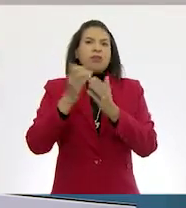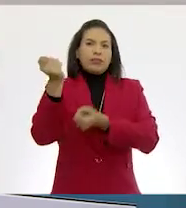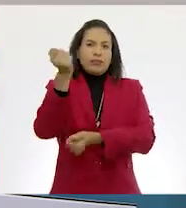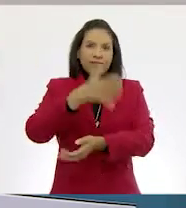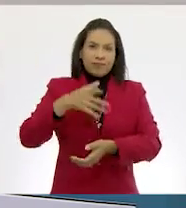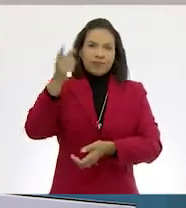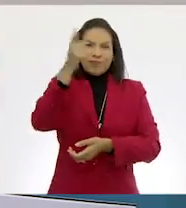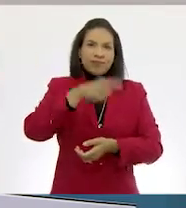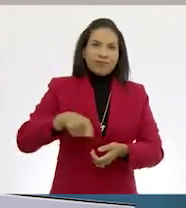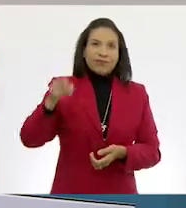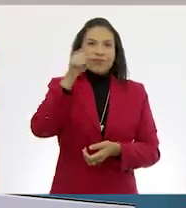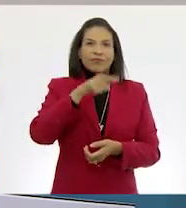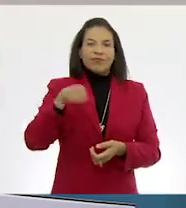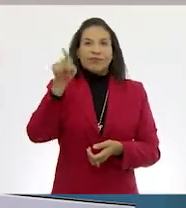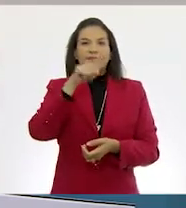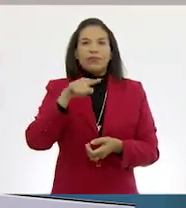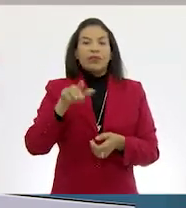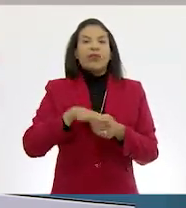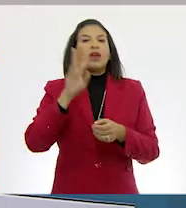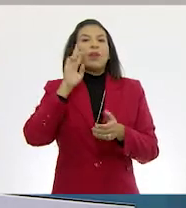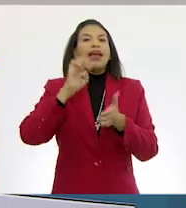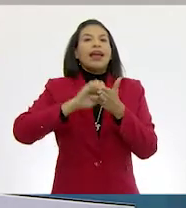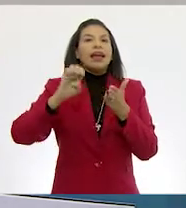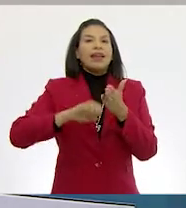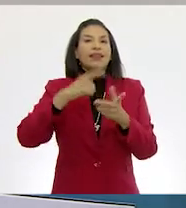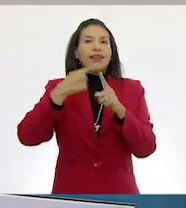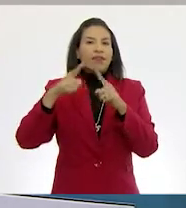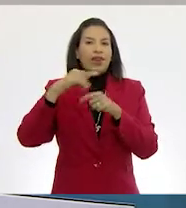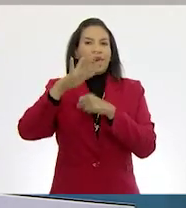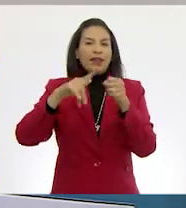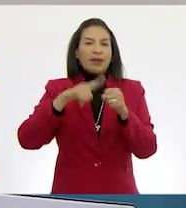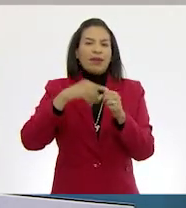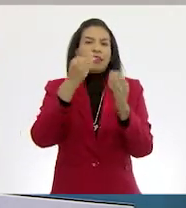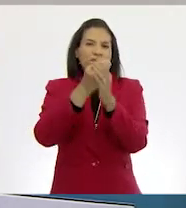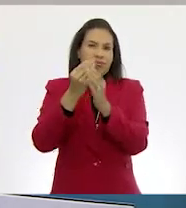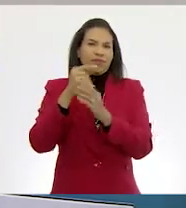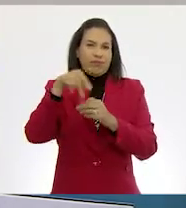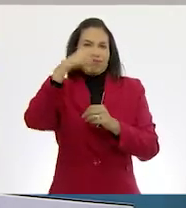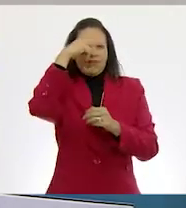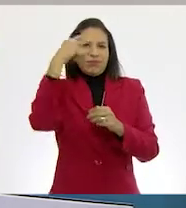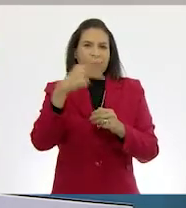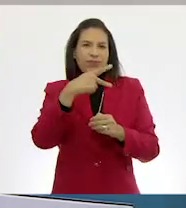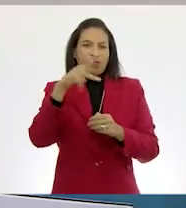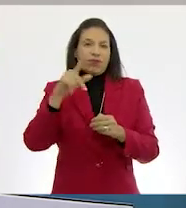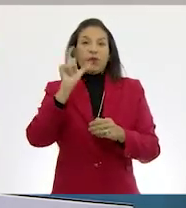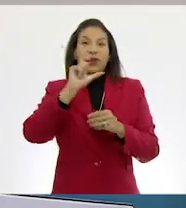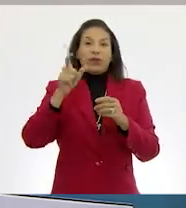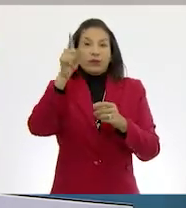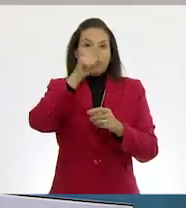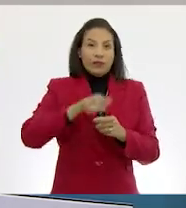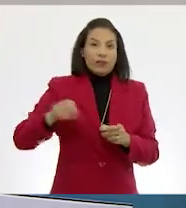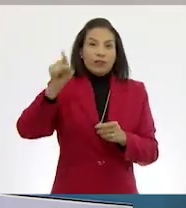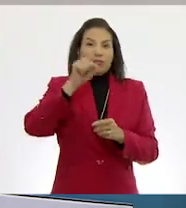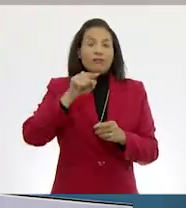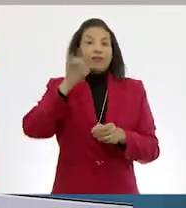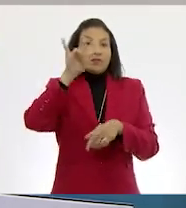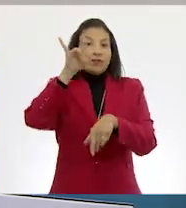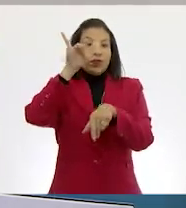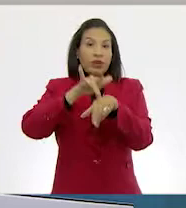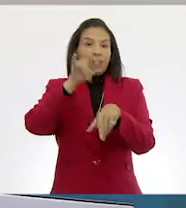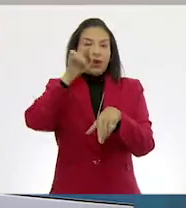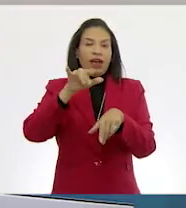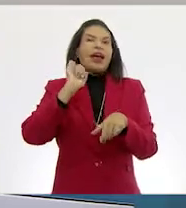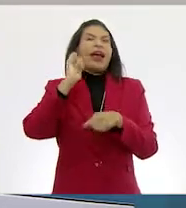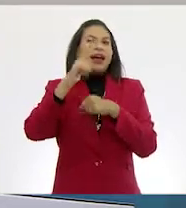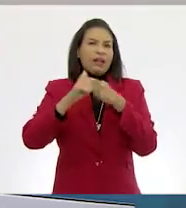ruleta la cual tiene ejemplos de algunas especies endémicas de mexico al girar la y donde caiga aparecerá